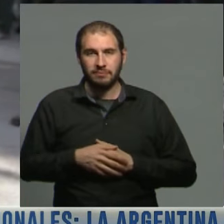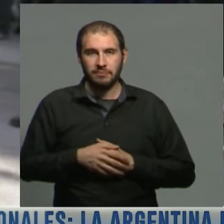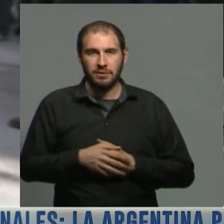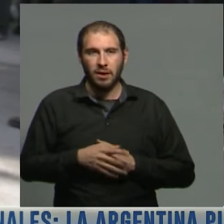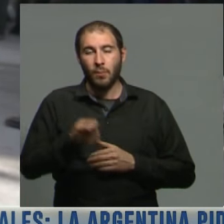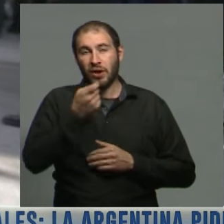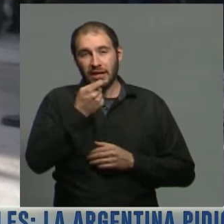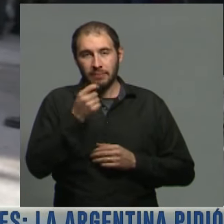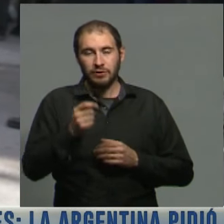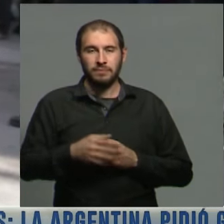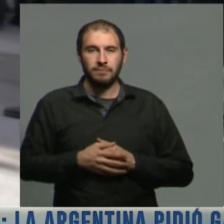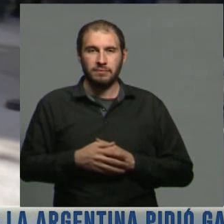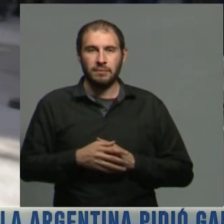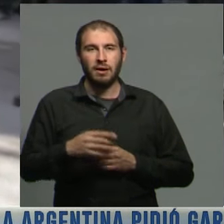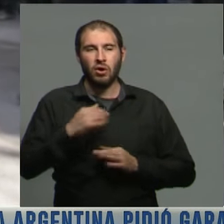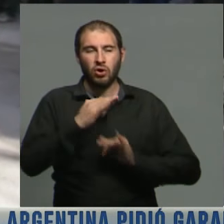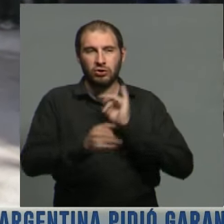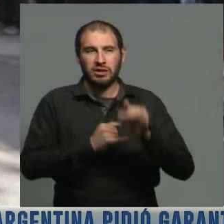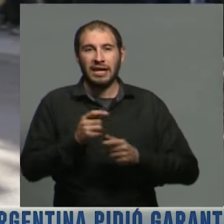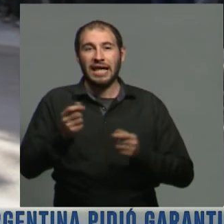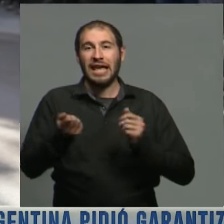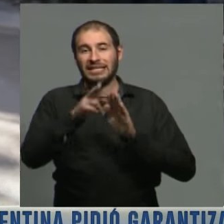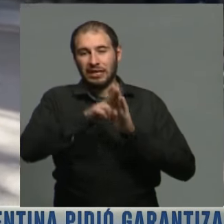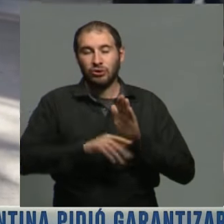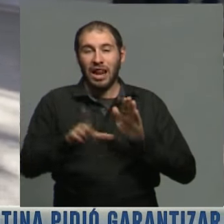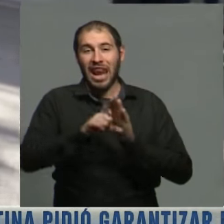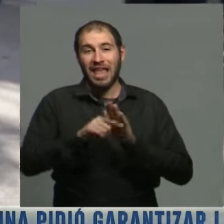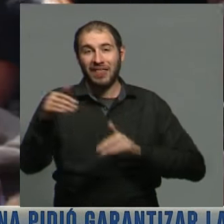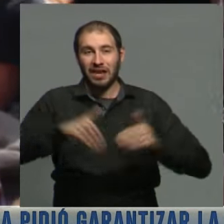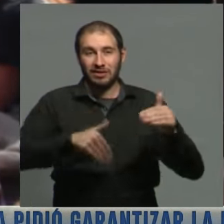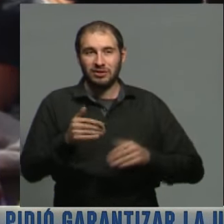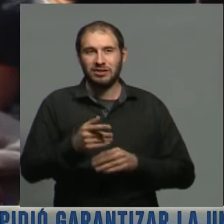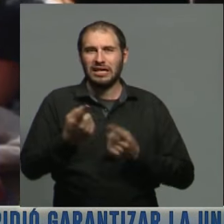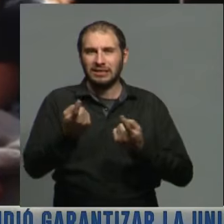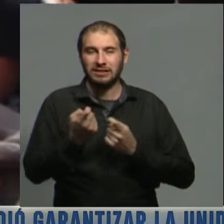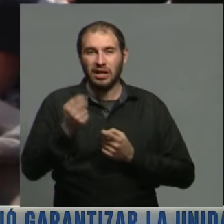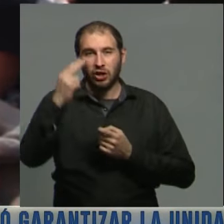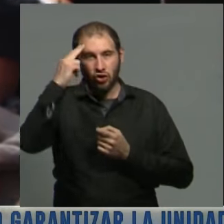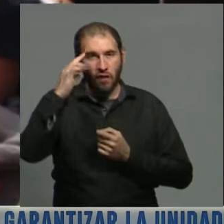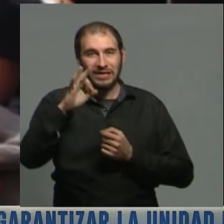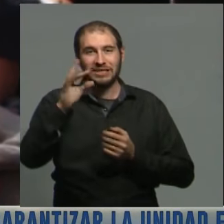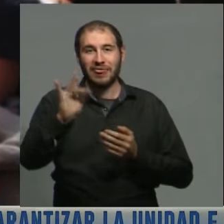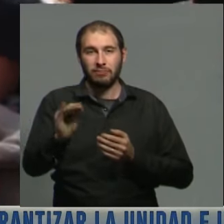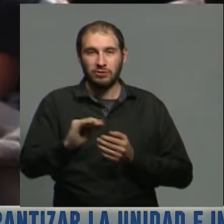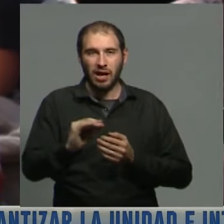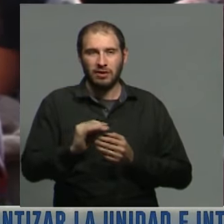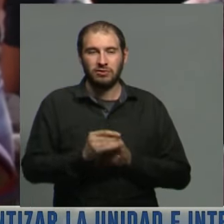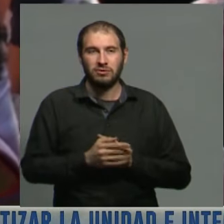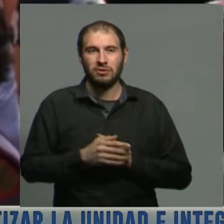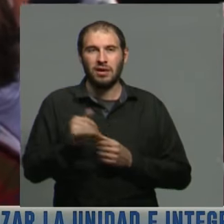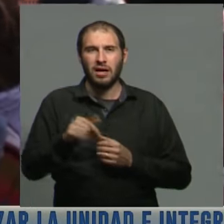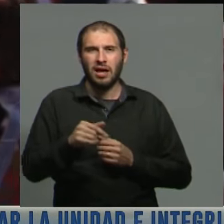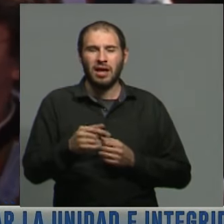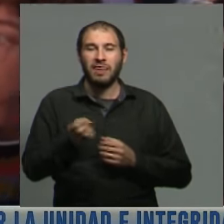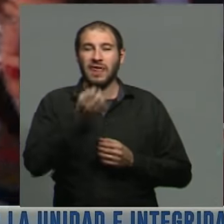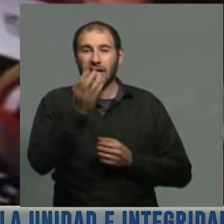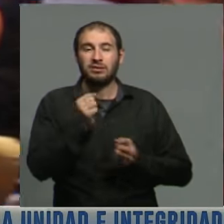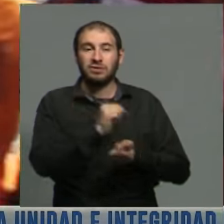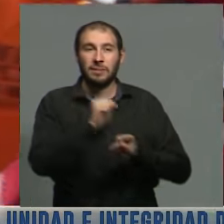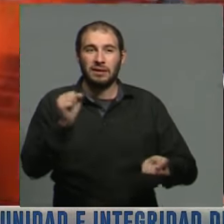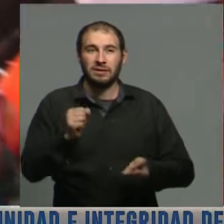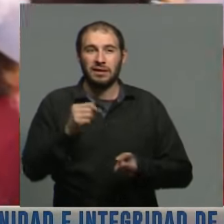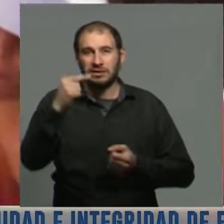Pongo, por ejemplo, el caso, para reformar el estatuto o la ley electoral hace falta 90 diputados. Aquí han querido tirar adelante una declaración de